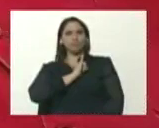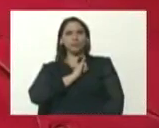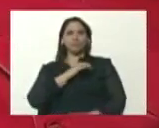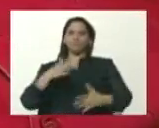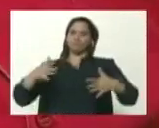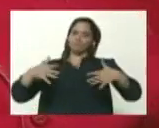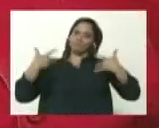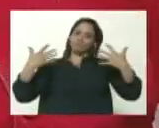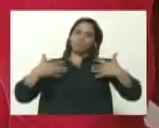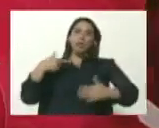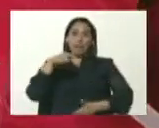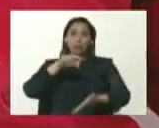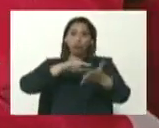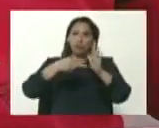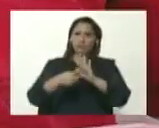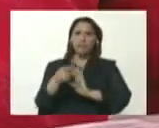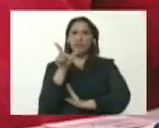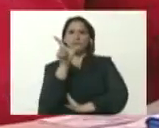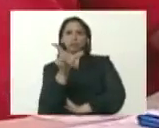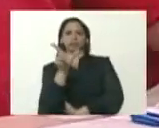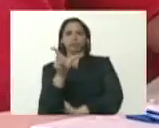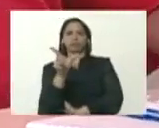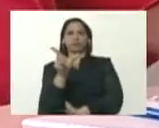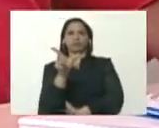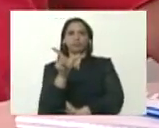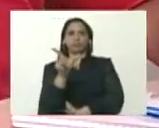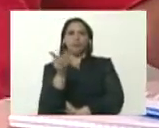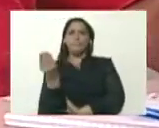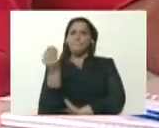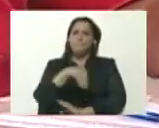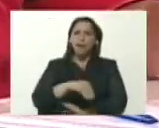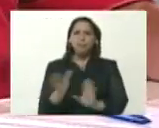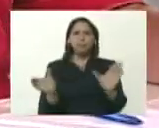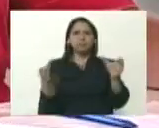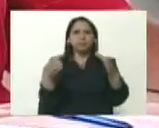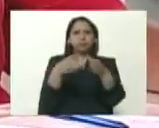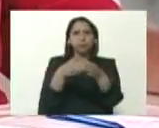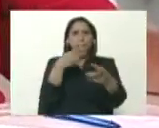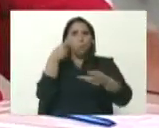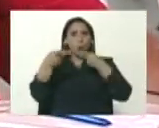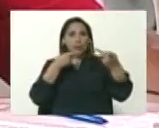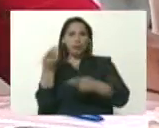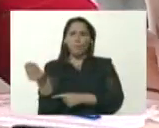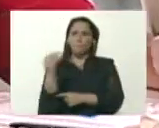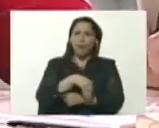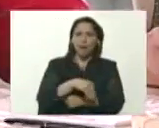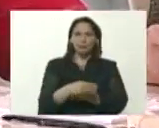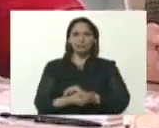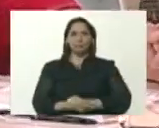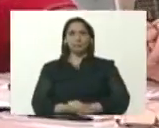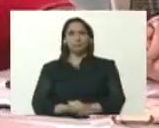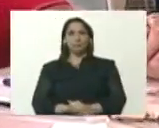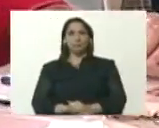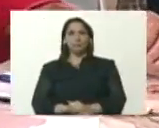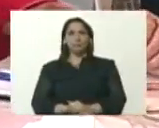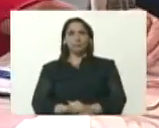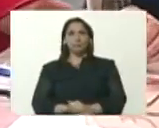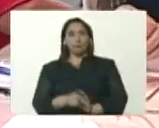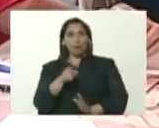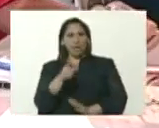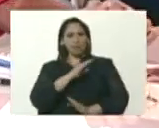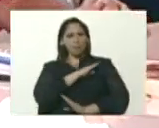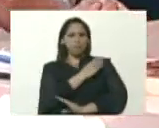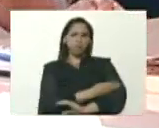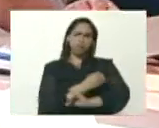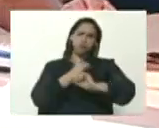alegre. Ese es el Partido Socialista Unido de Venezuela. Es más que un partido, mucho más que un partido. Es una